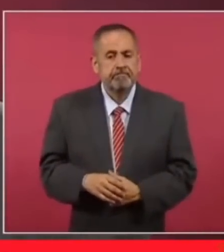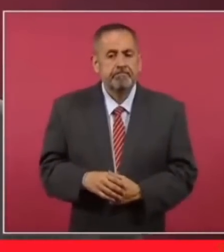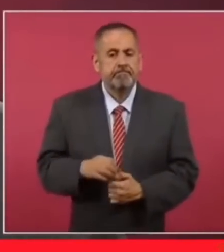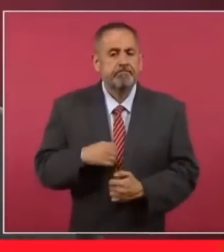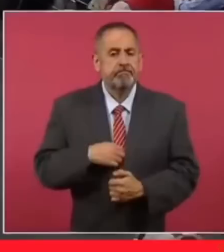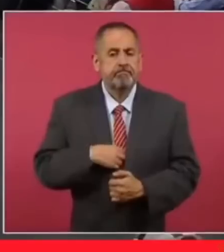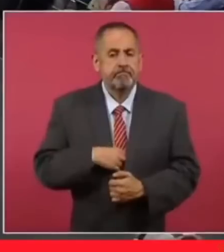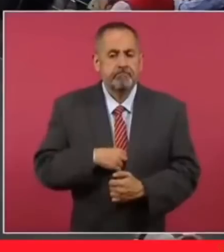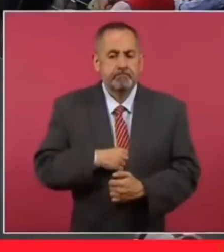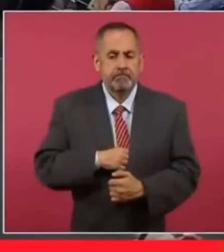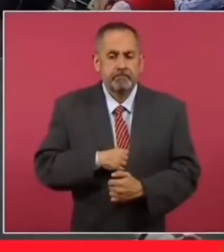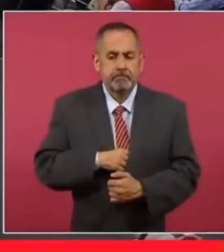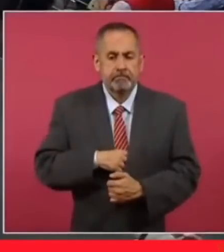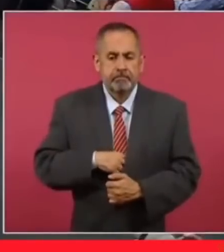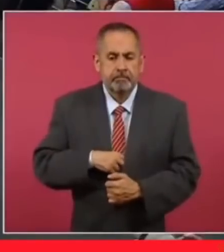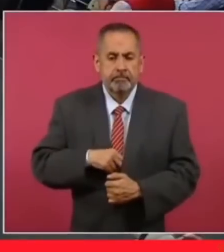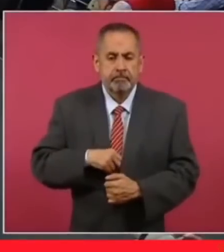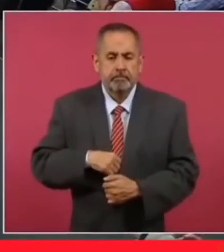actuamos